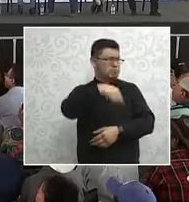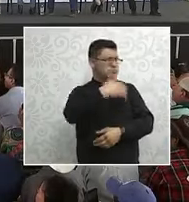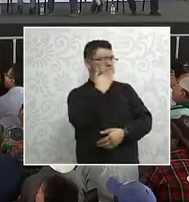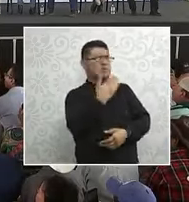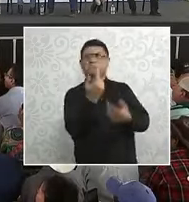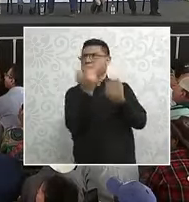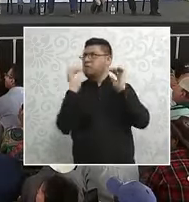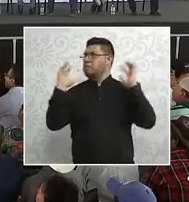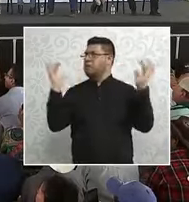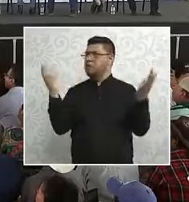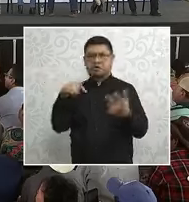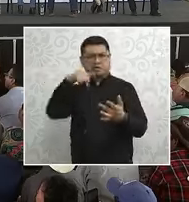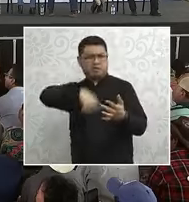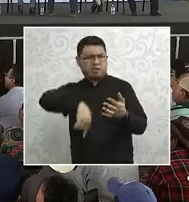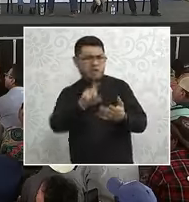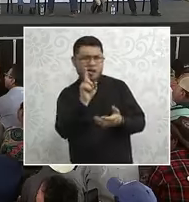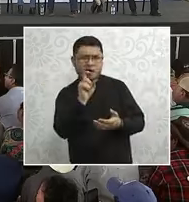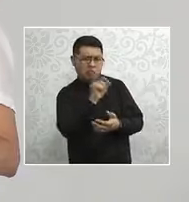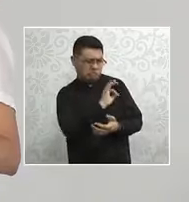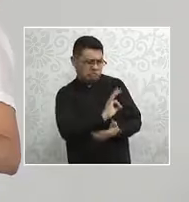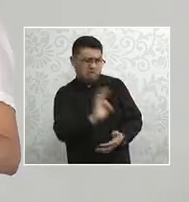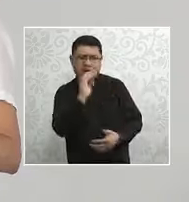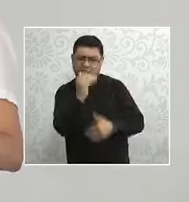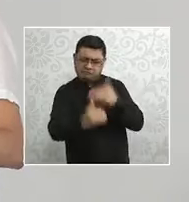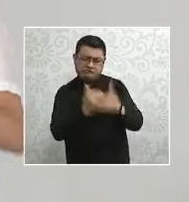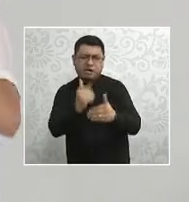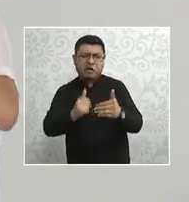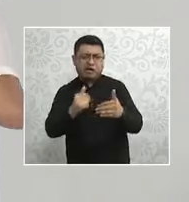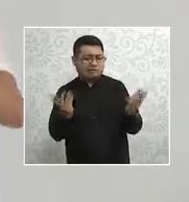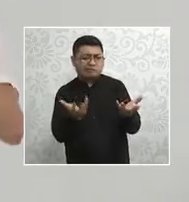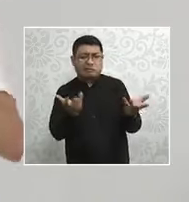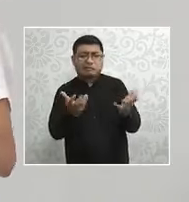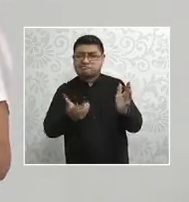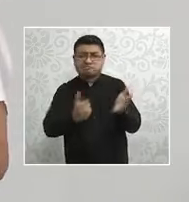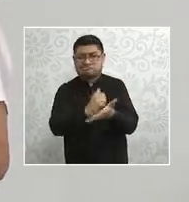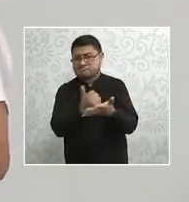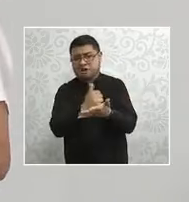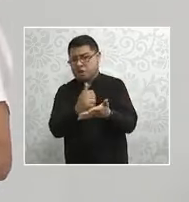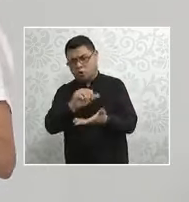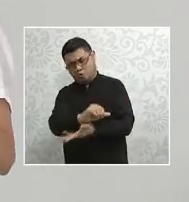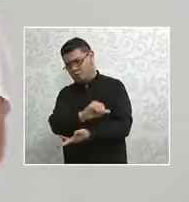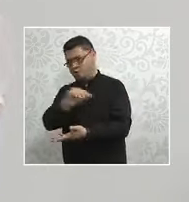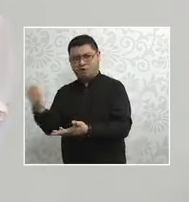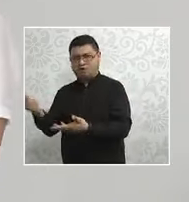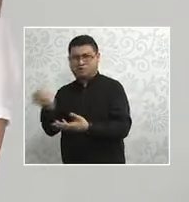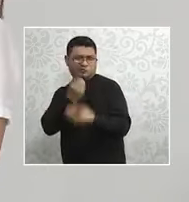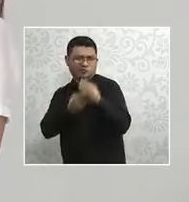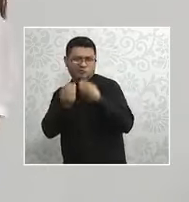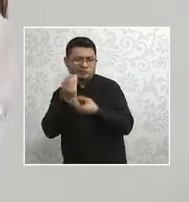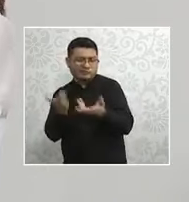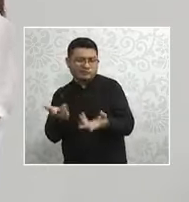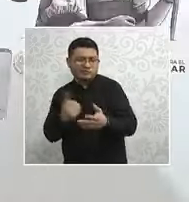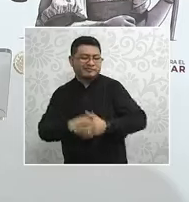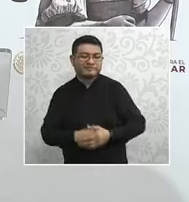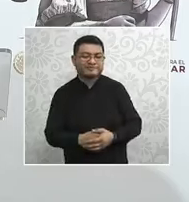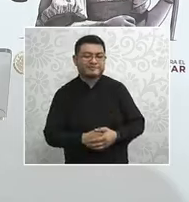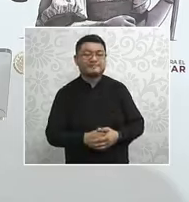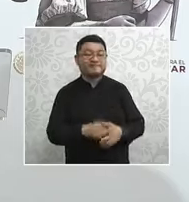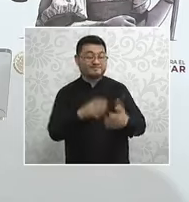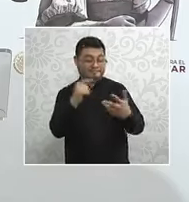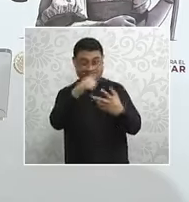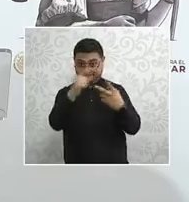agua Aquí se puede desarrollar el cultivo del arroz entre otros cultivos esas dos y bueno vamos